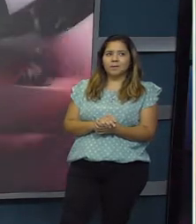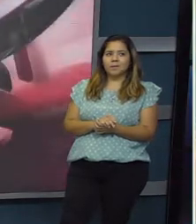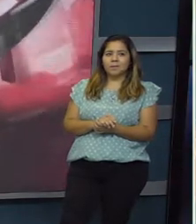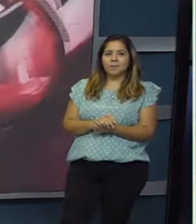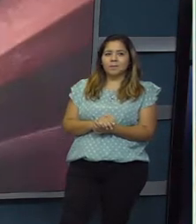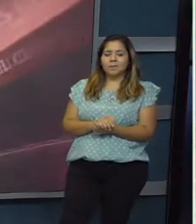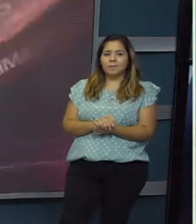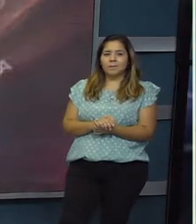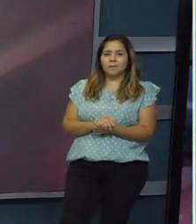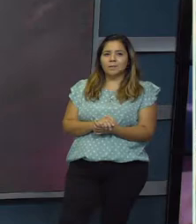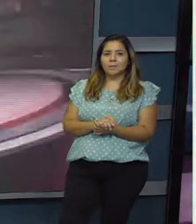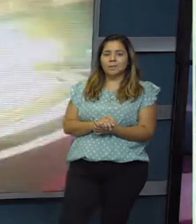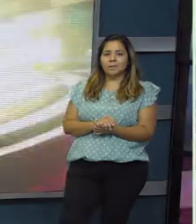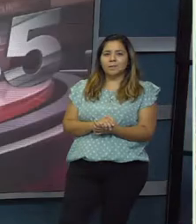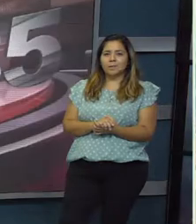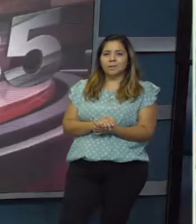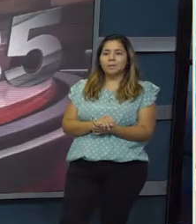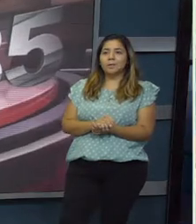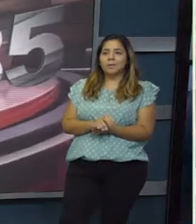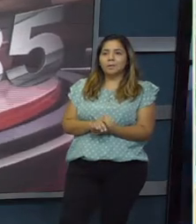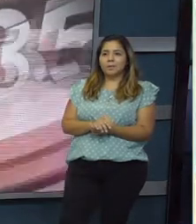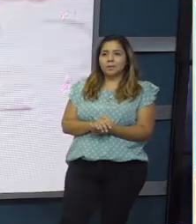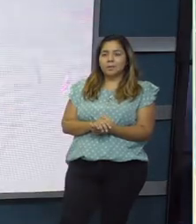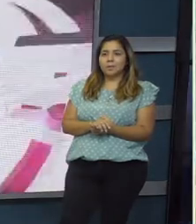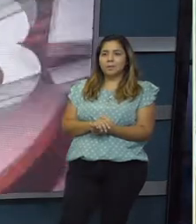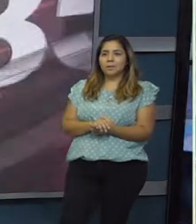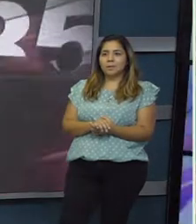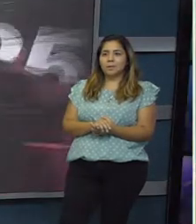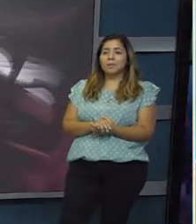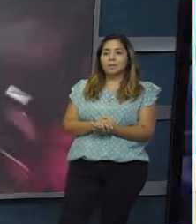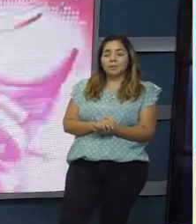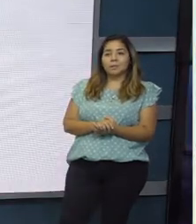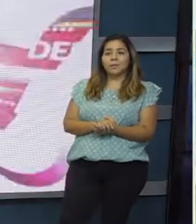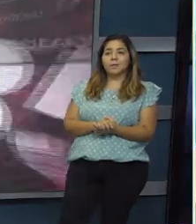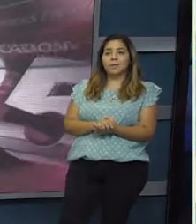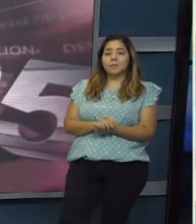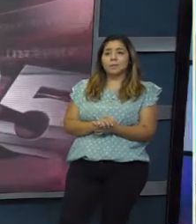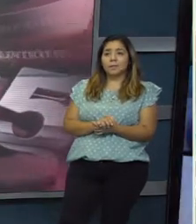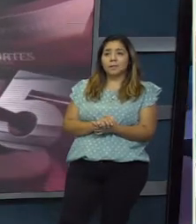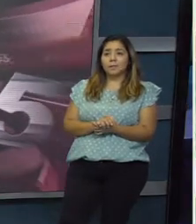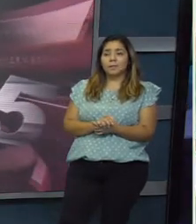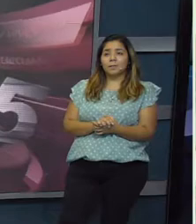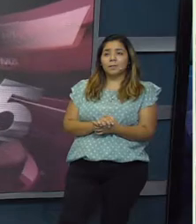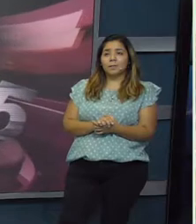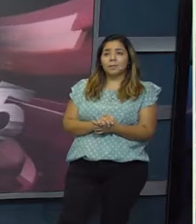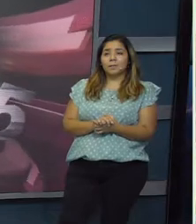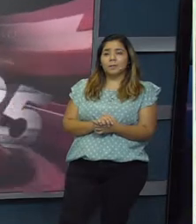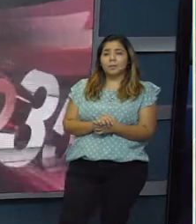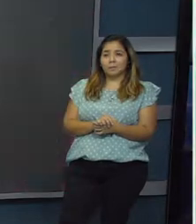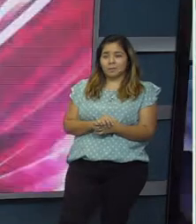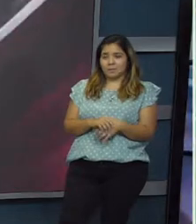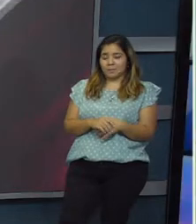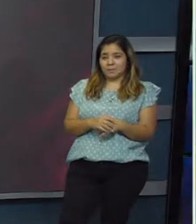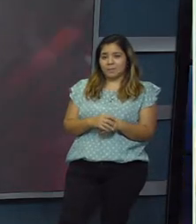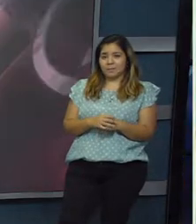genera mayor sumerío de calles, te genera mayores residuos que hay que retirar, te